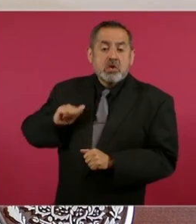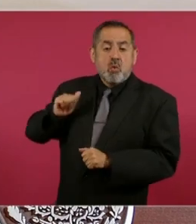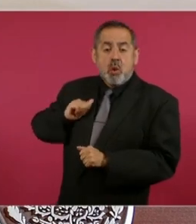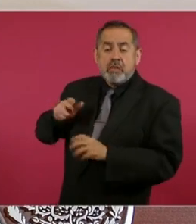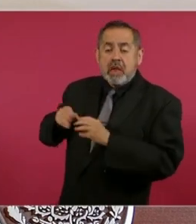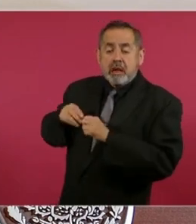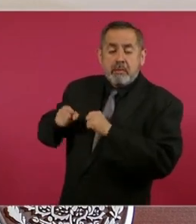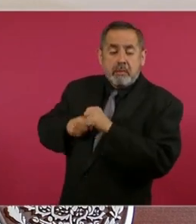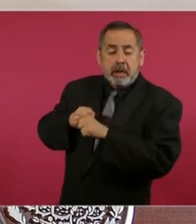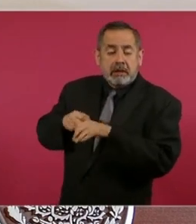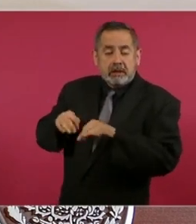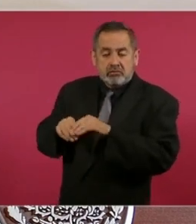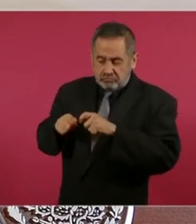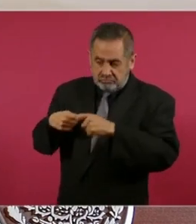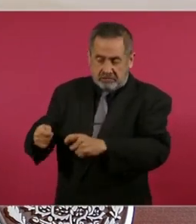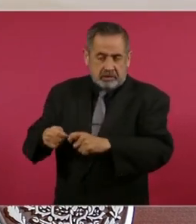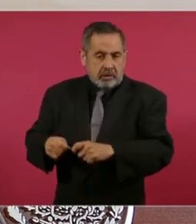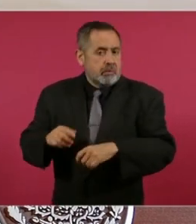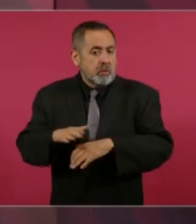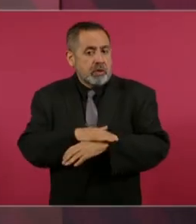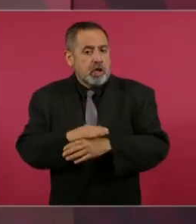porque en el contrato colectivo